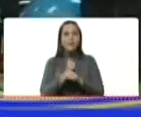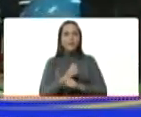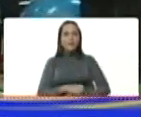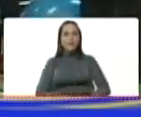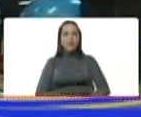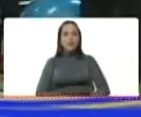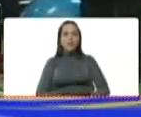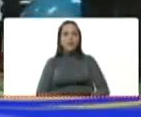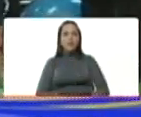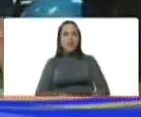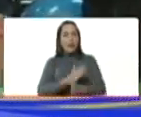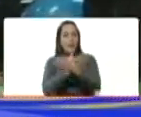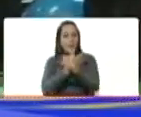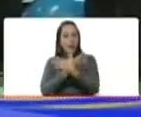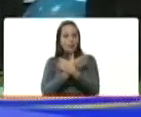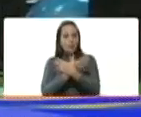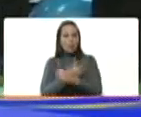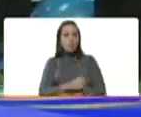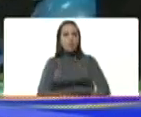la mariposa, ¿sí? Por favor.